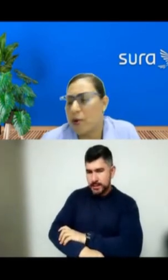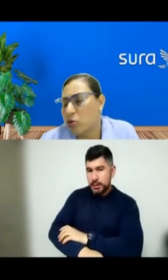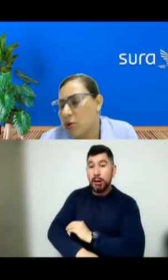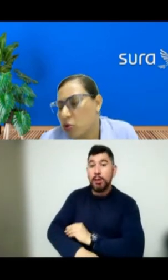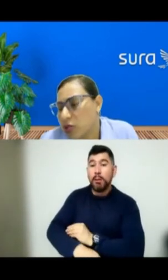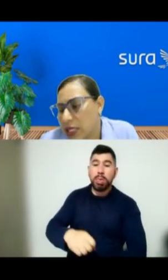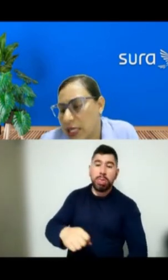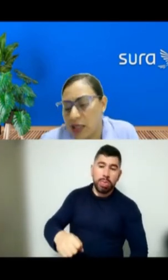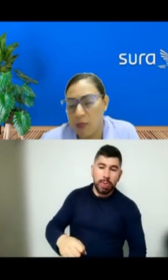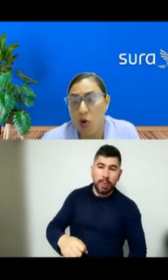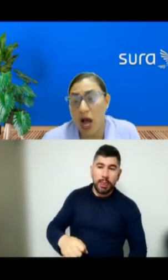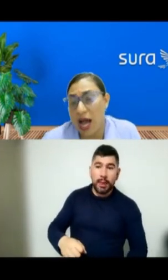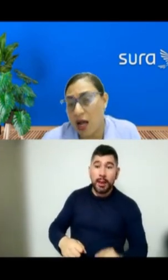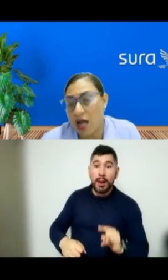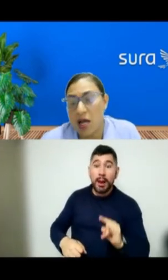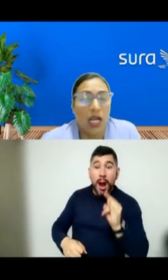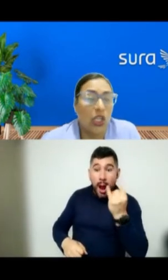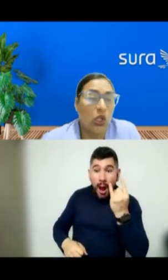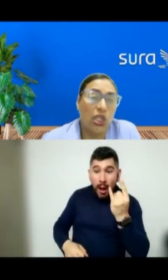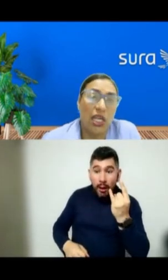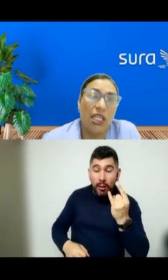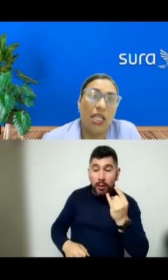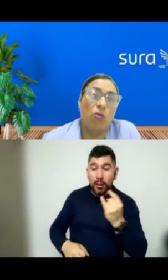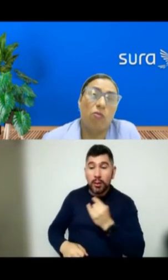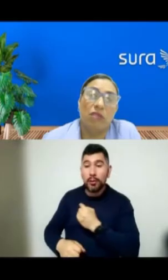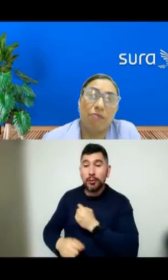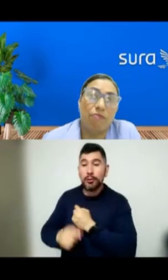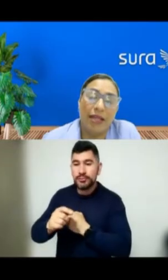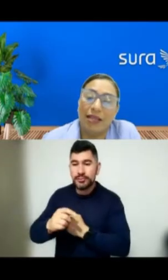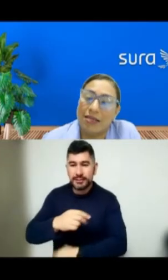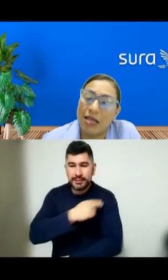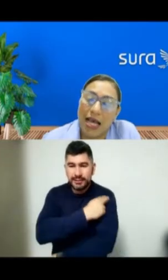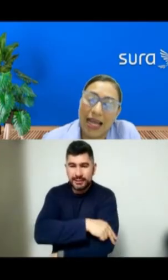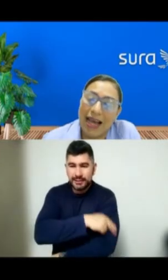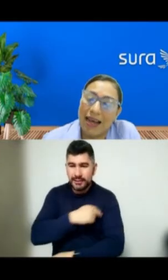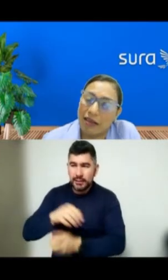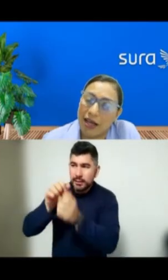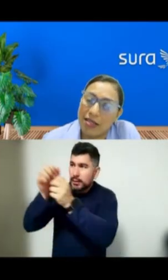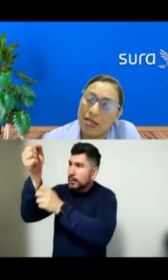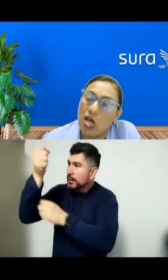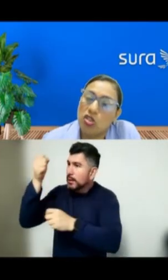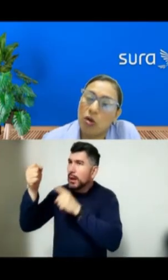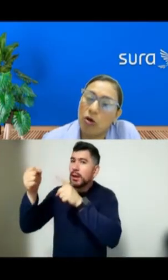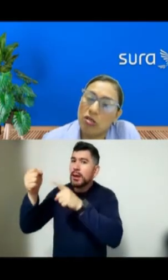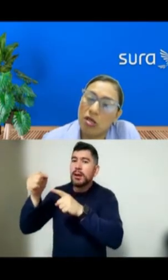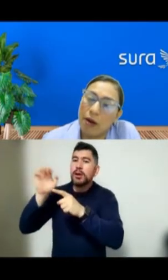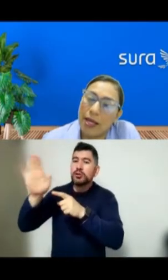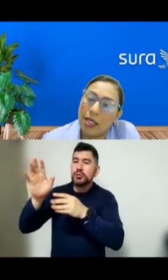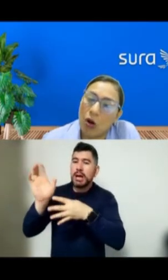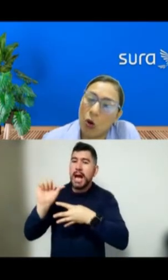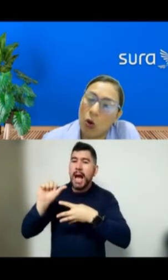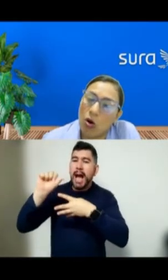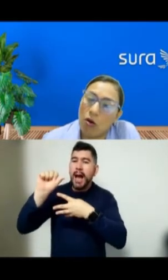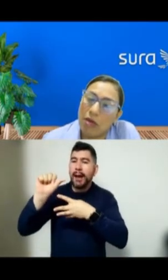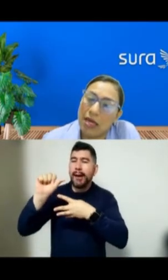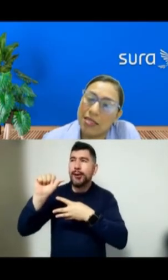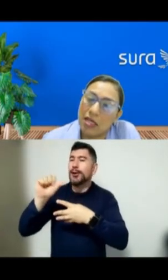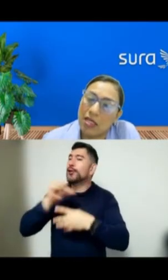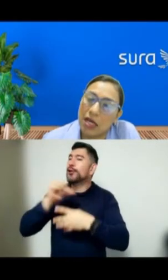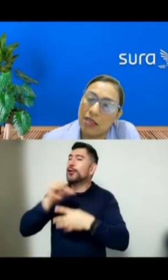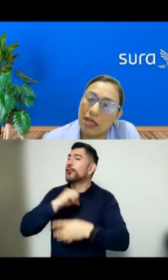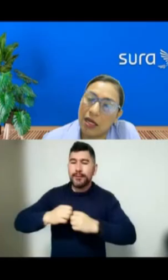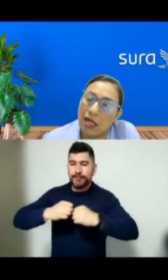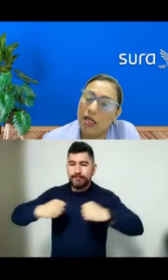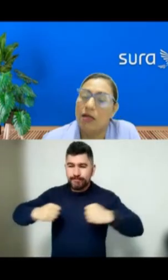caer. Ahora, si de pronto mi botiquín es tipo A, que no tiene unas vendas elásticas, yo puedo simplemente coloco